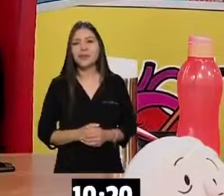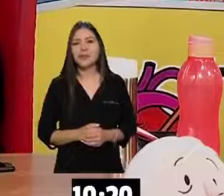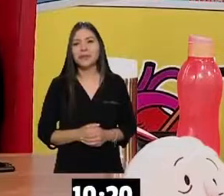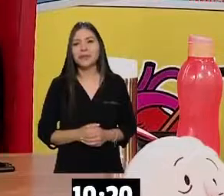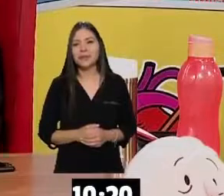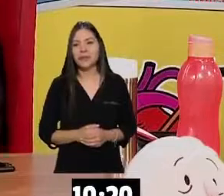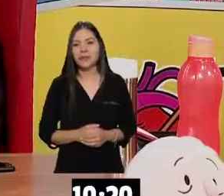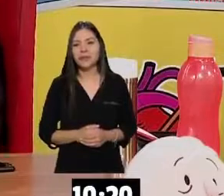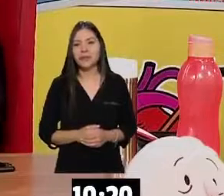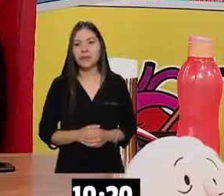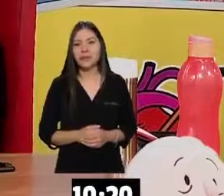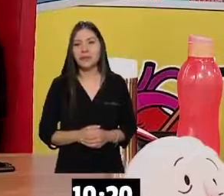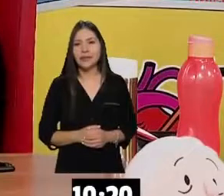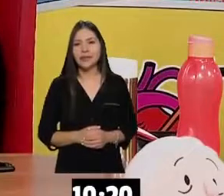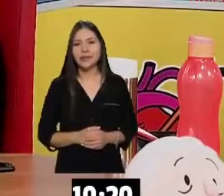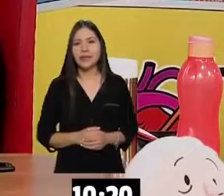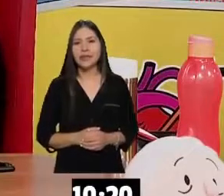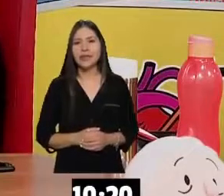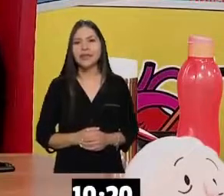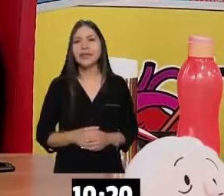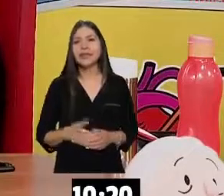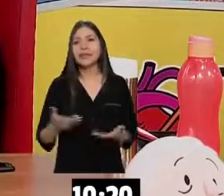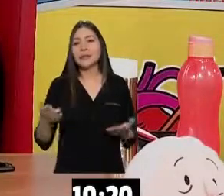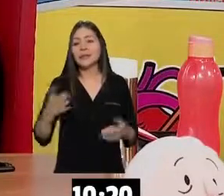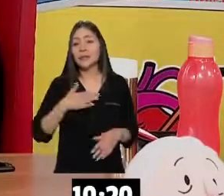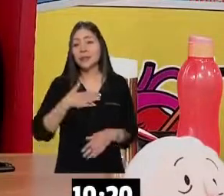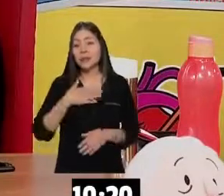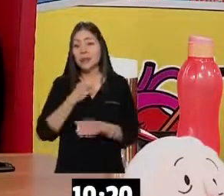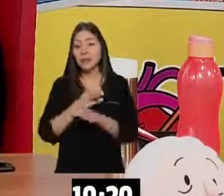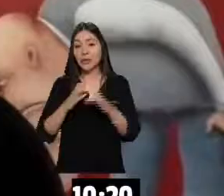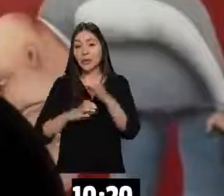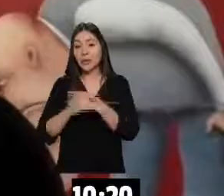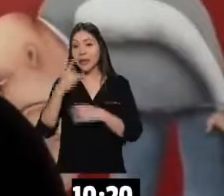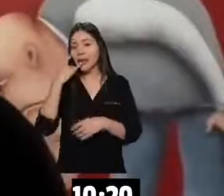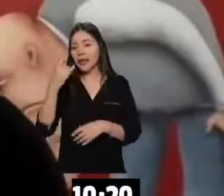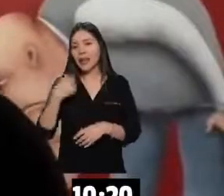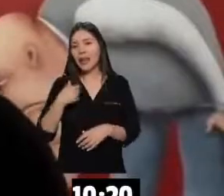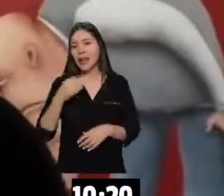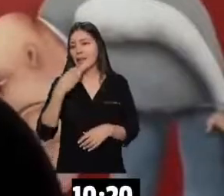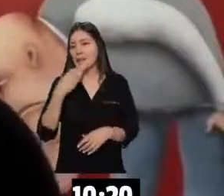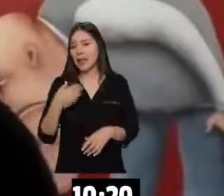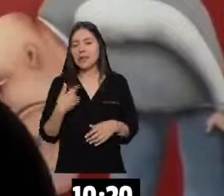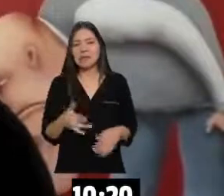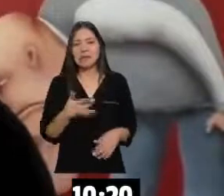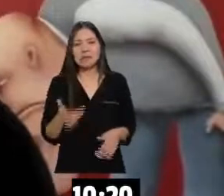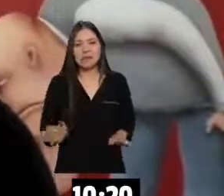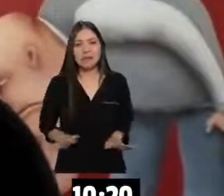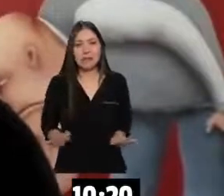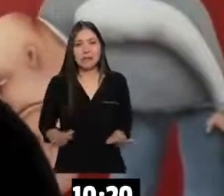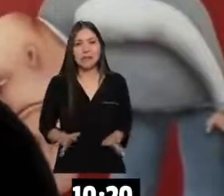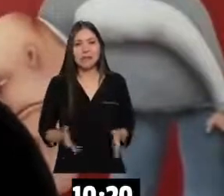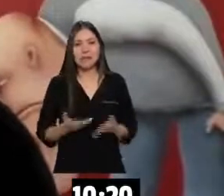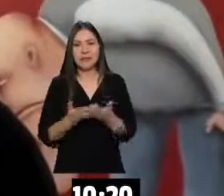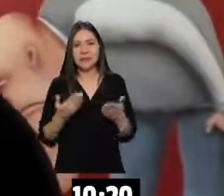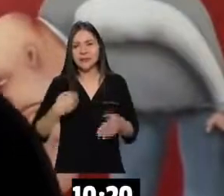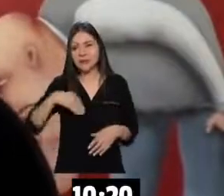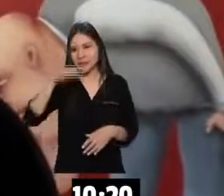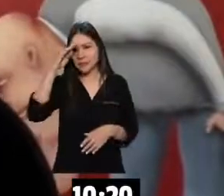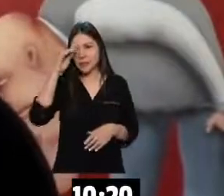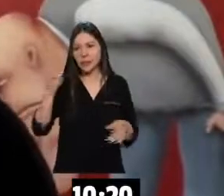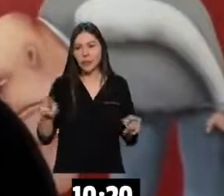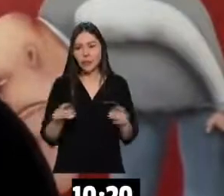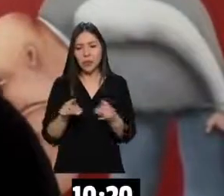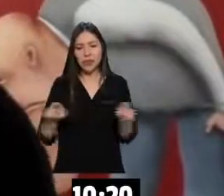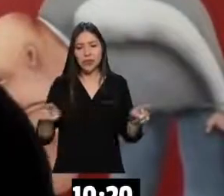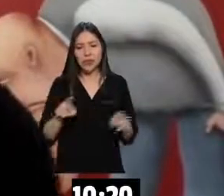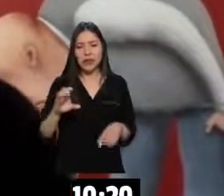Yo digo que la rareza como que se me da. Entonces, ahora decidí hacer un proyecto de música clásica a mi